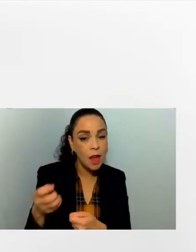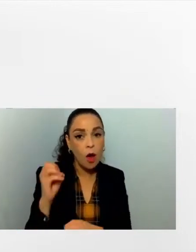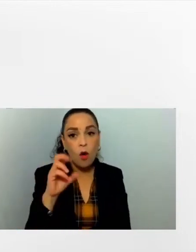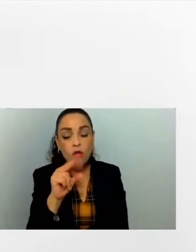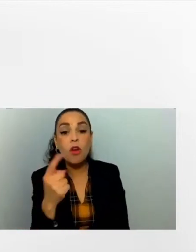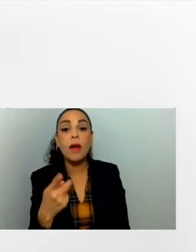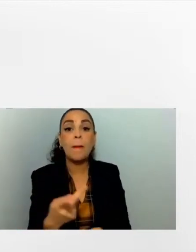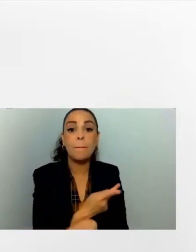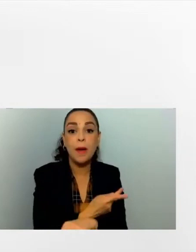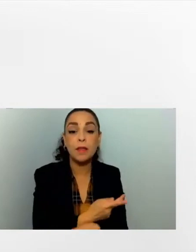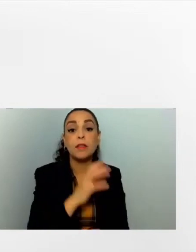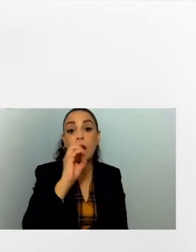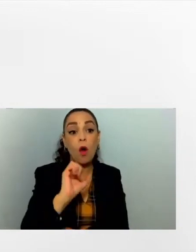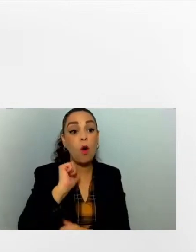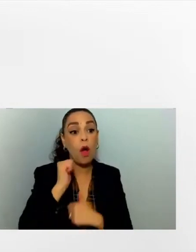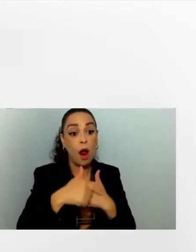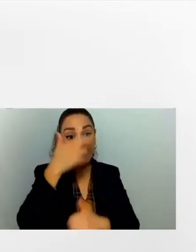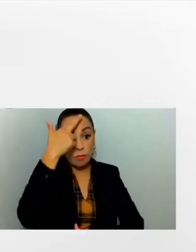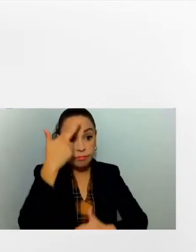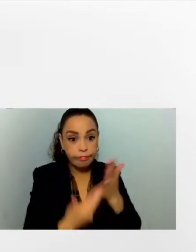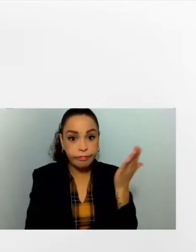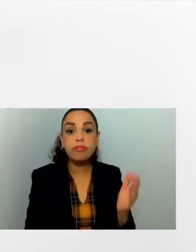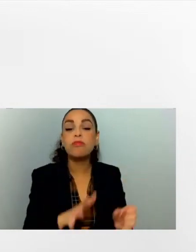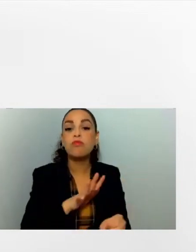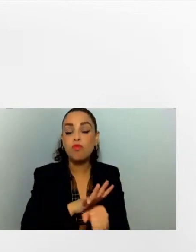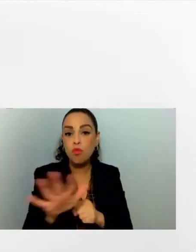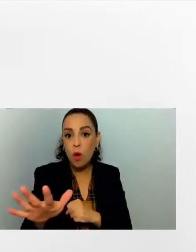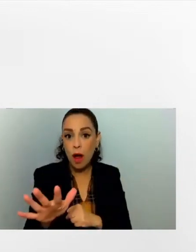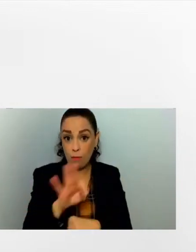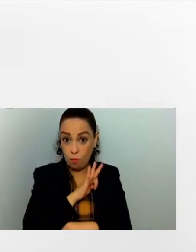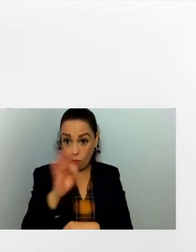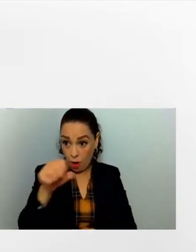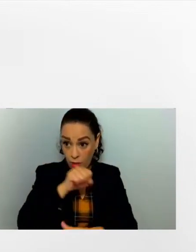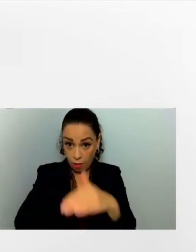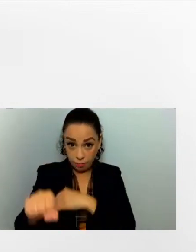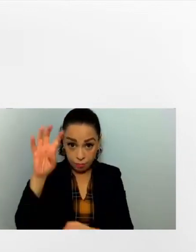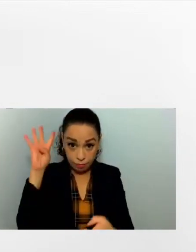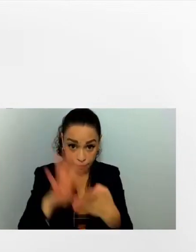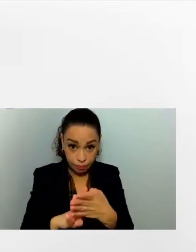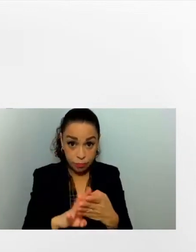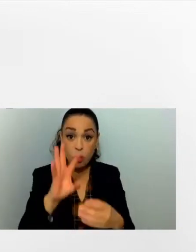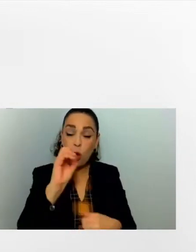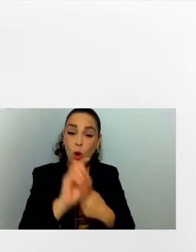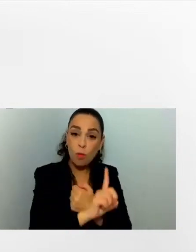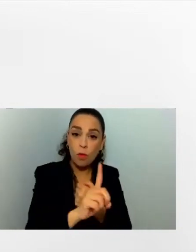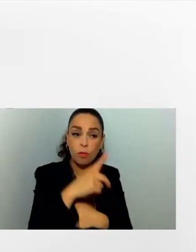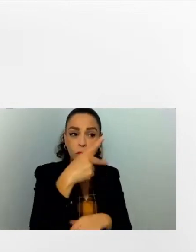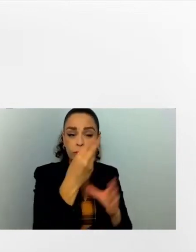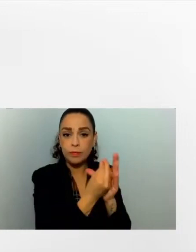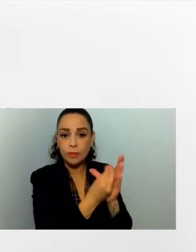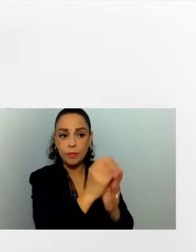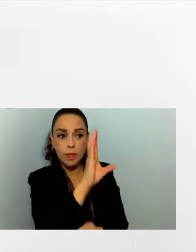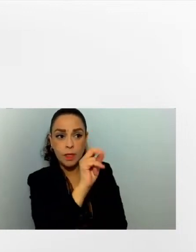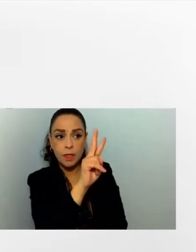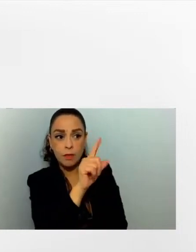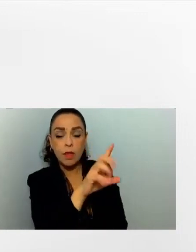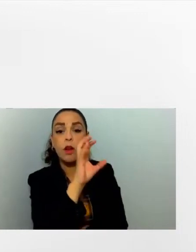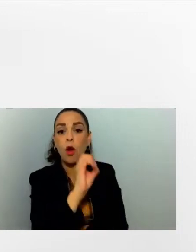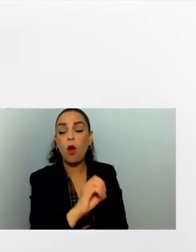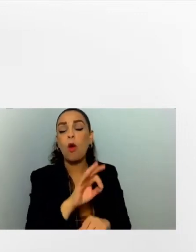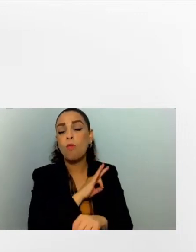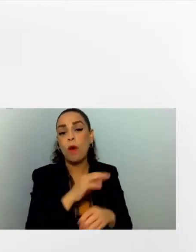esta obligación, qué consecuencias tiene, penales, civiles, pérdida de la patria potestad,